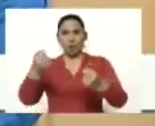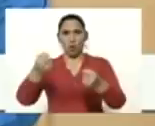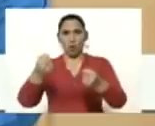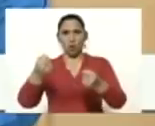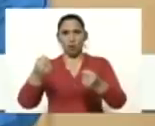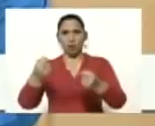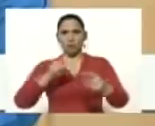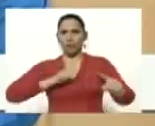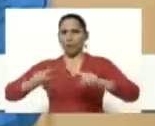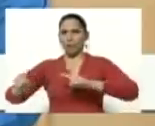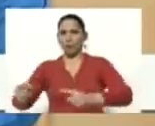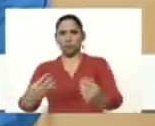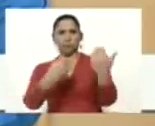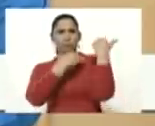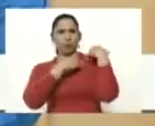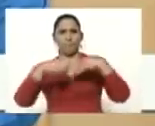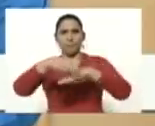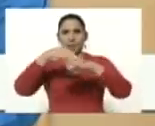por el ministro